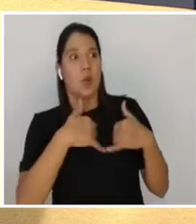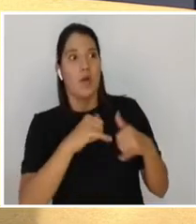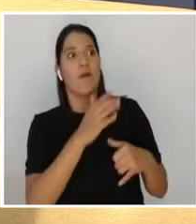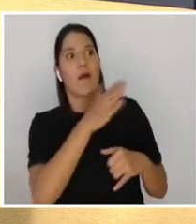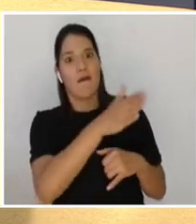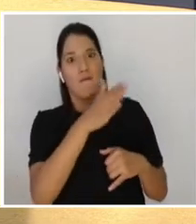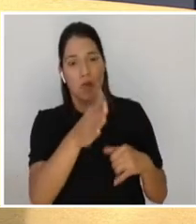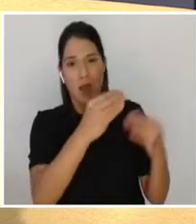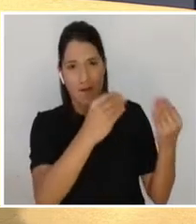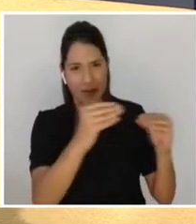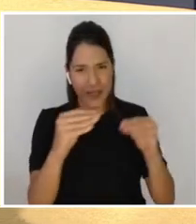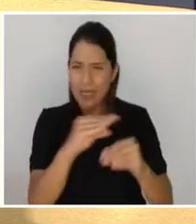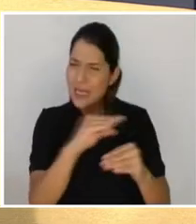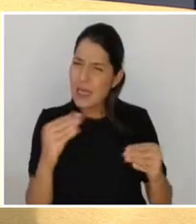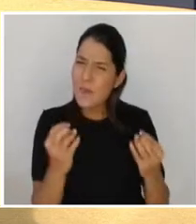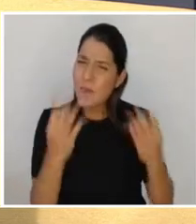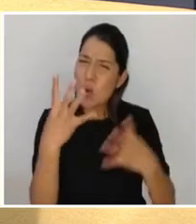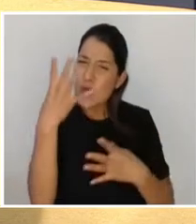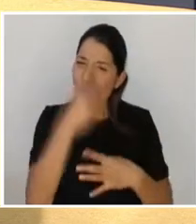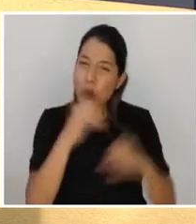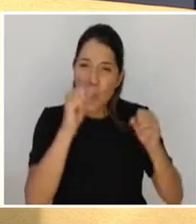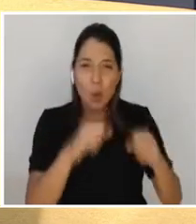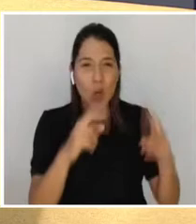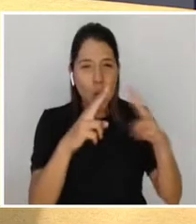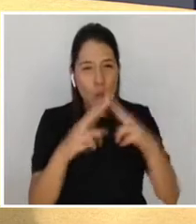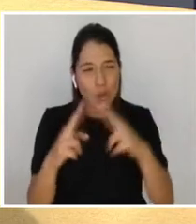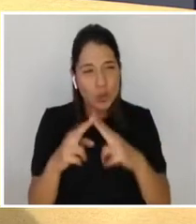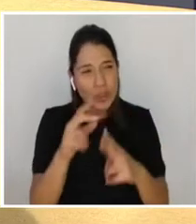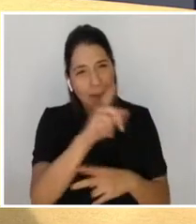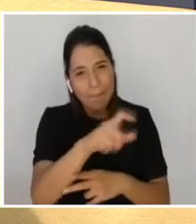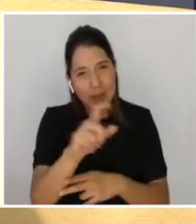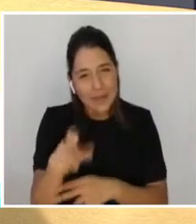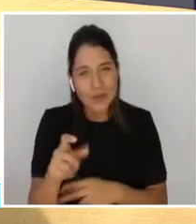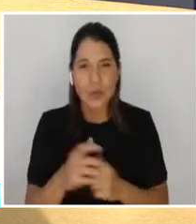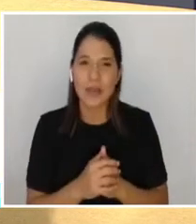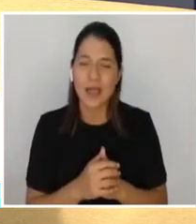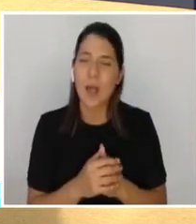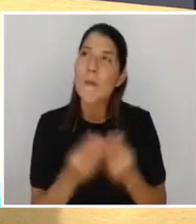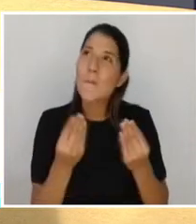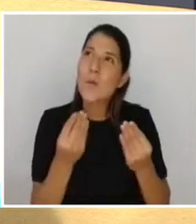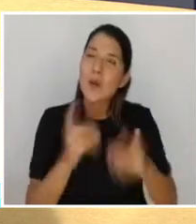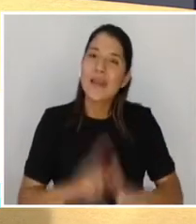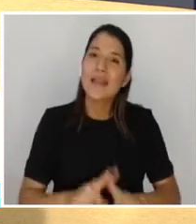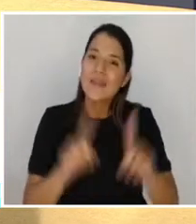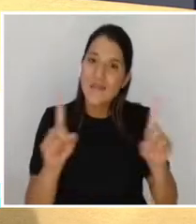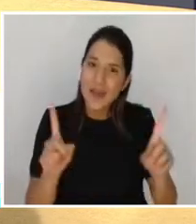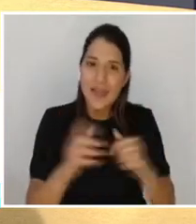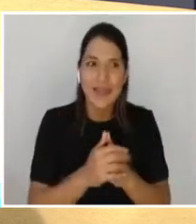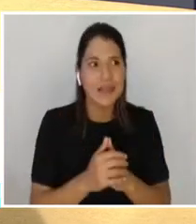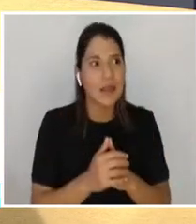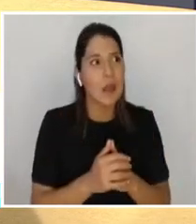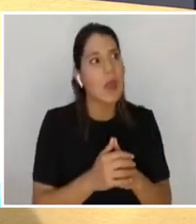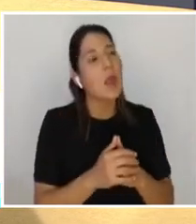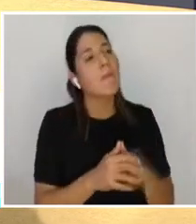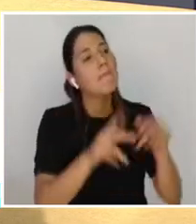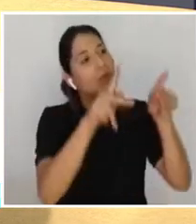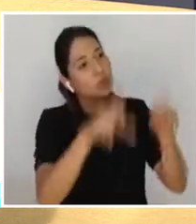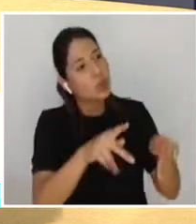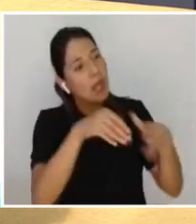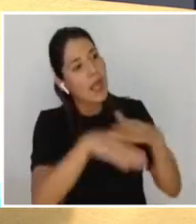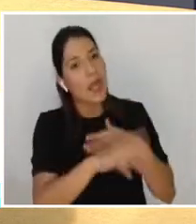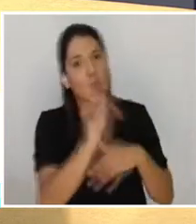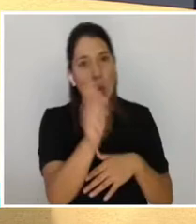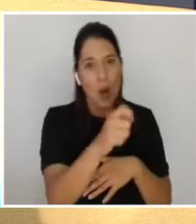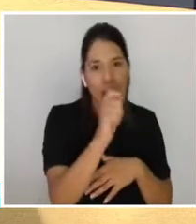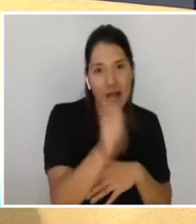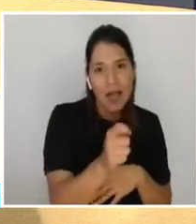es muy bonito conocer esa gente, cómo es de diferente la gente de Guanacaste a mí, que bueno, yo